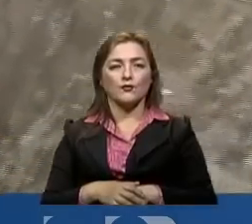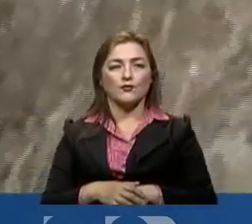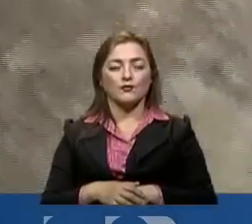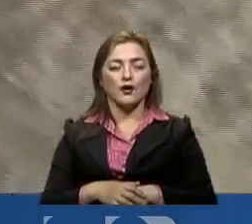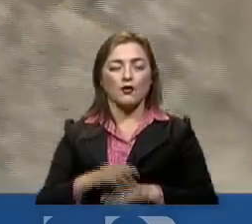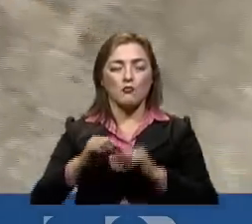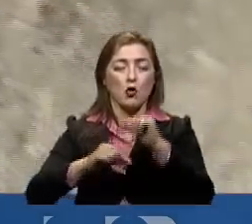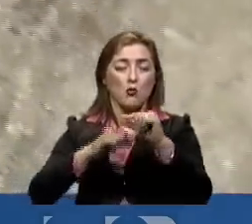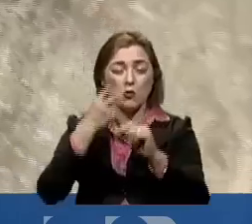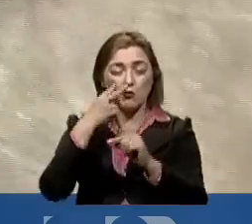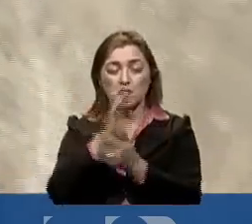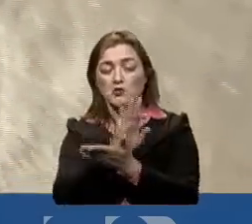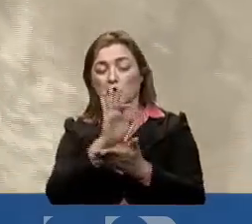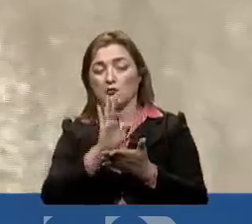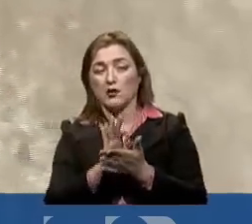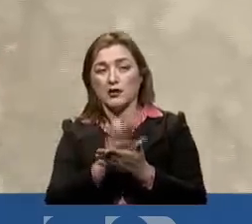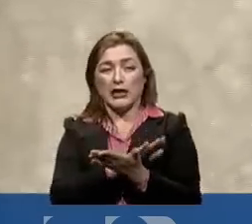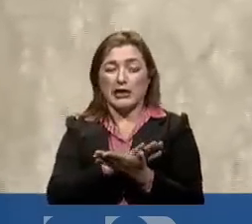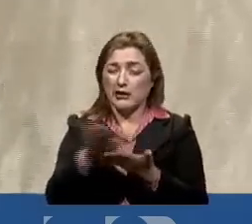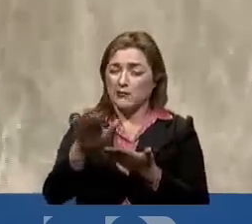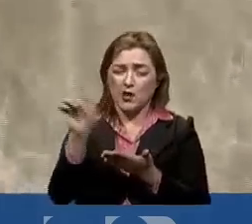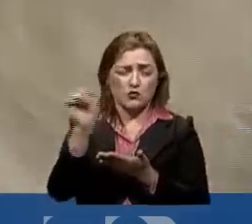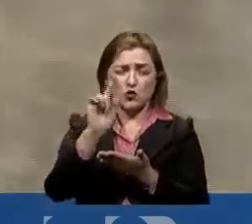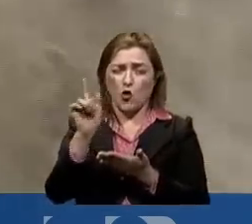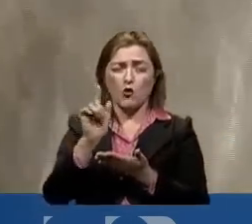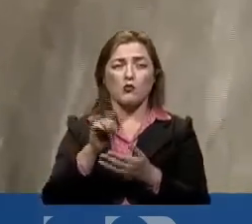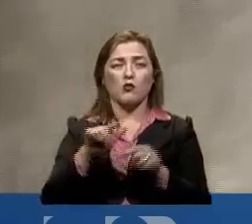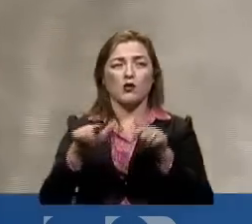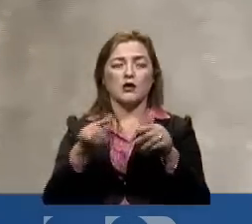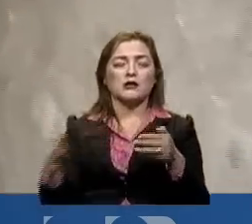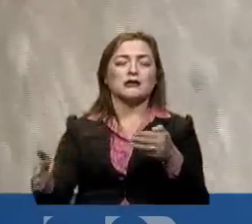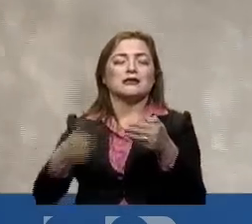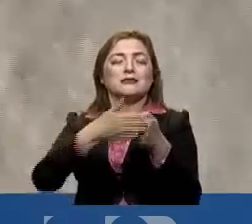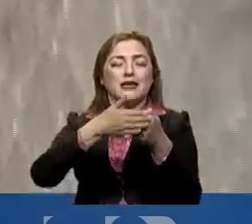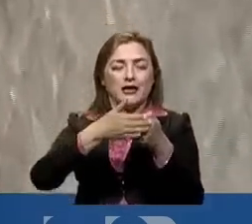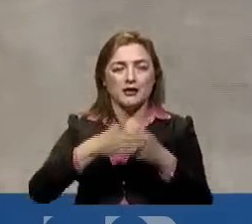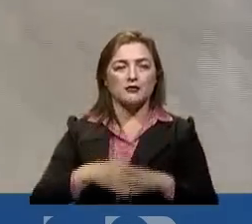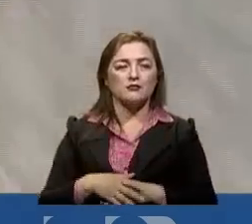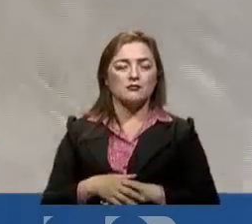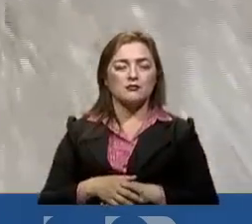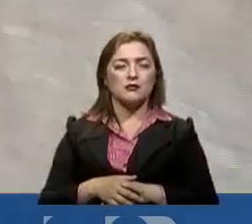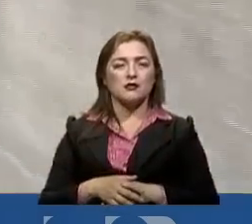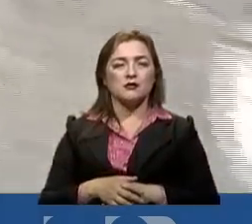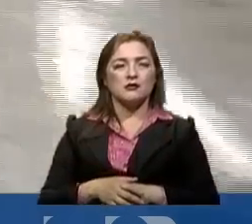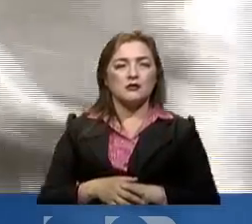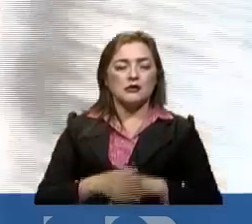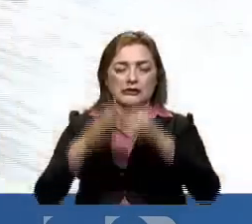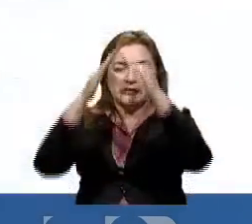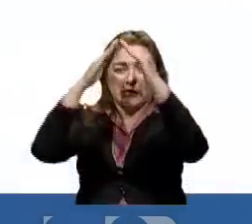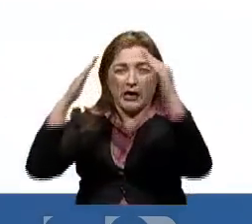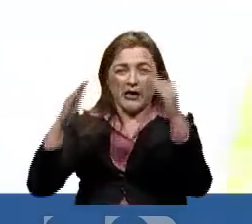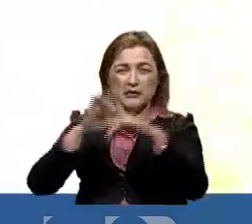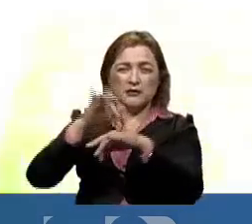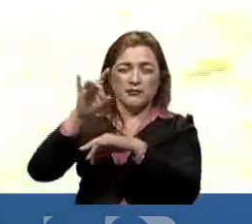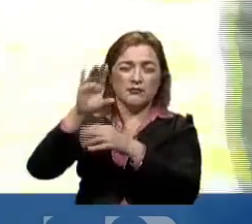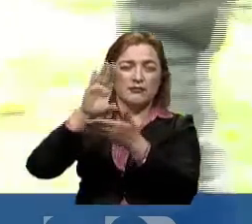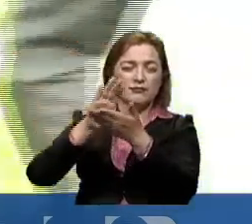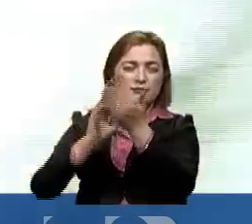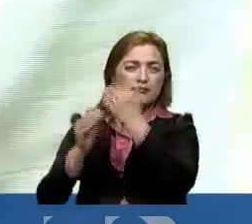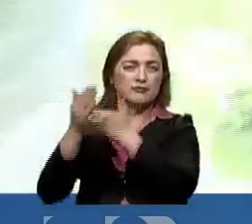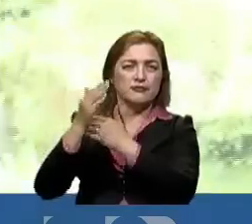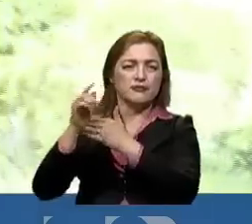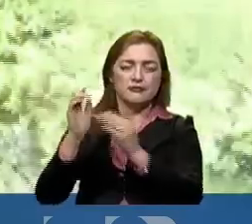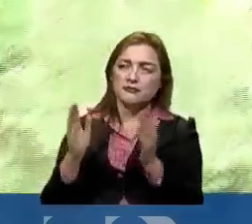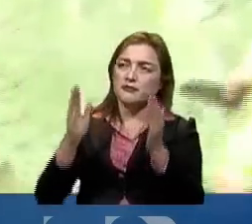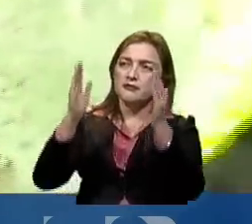no únicamente limpia, sino que después cierran estos lugares, como por ejemplo las casas abandonadas del centro histórico, y